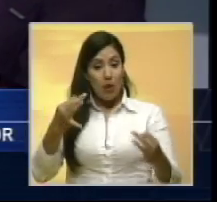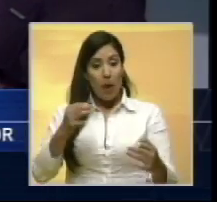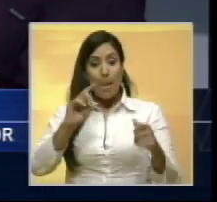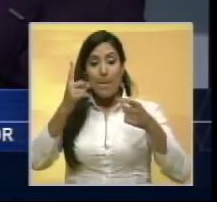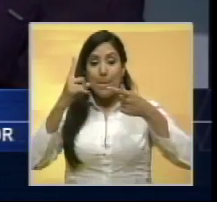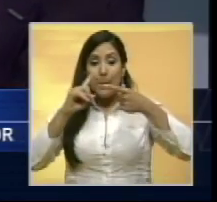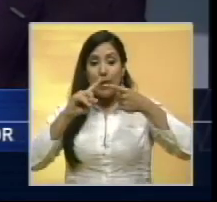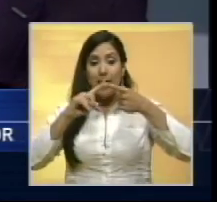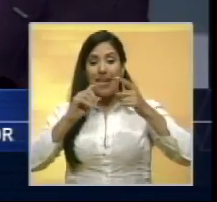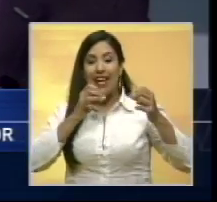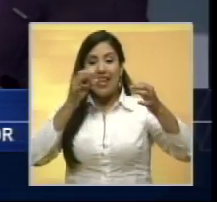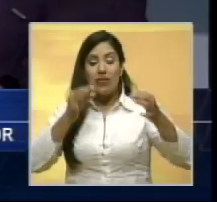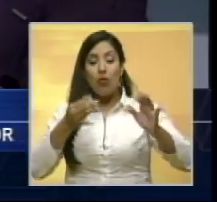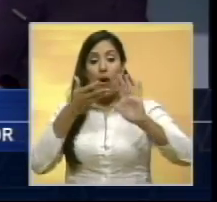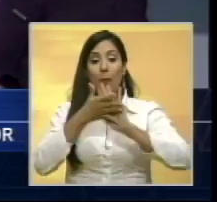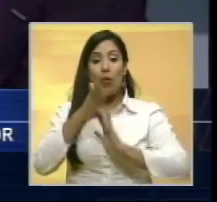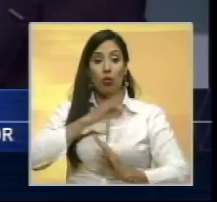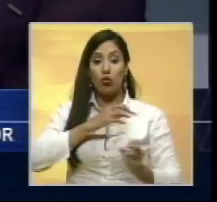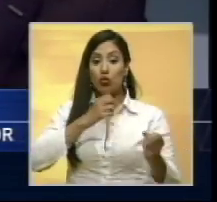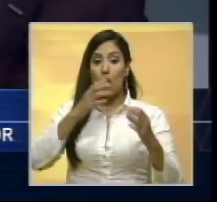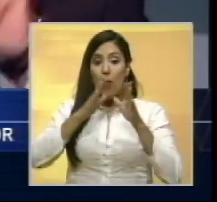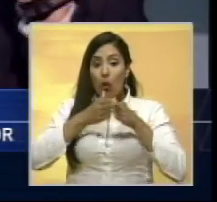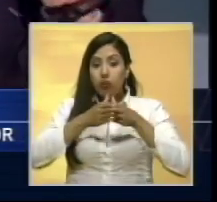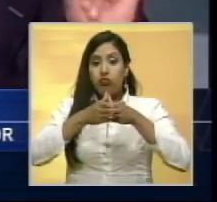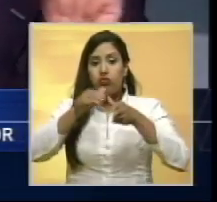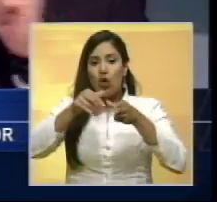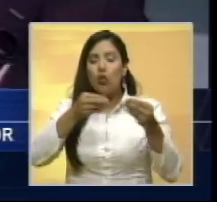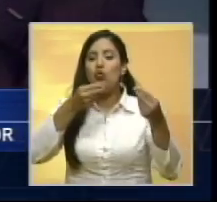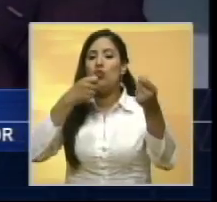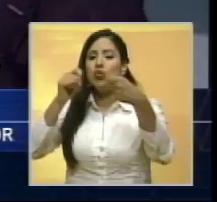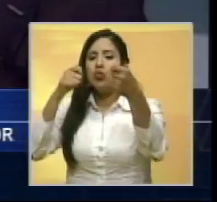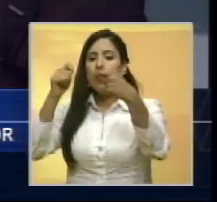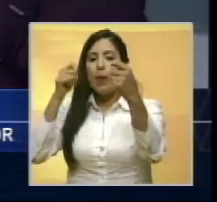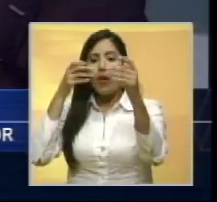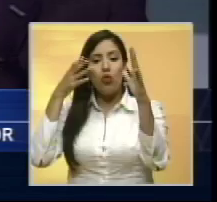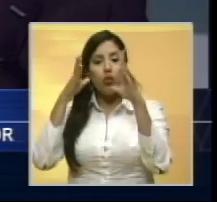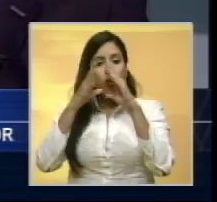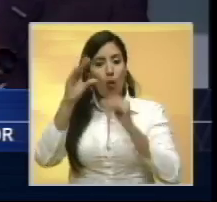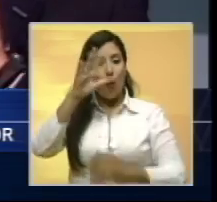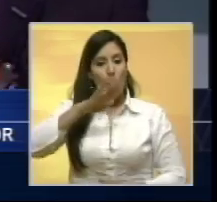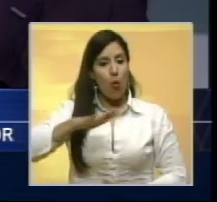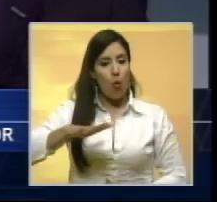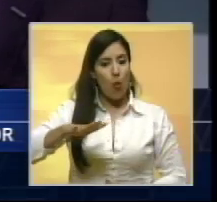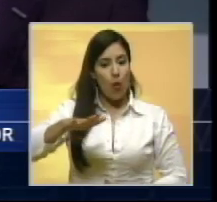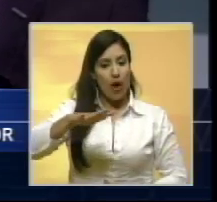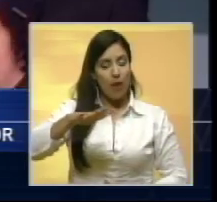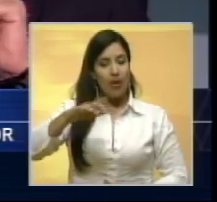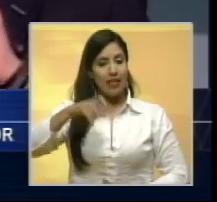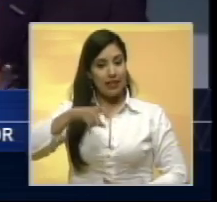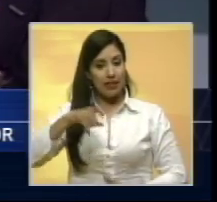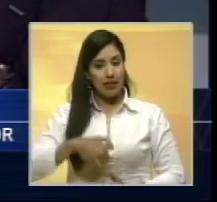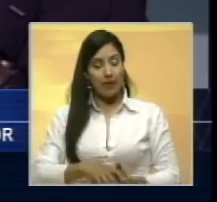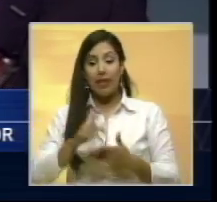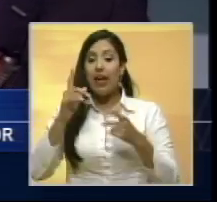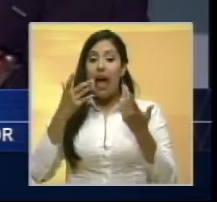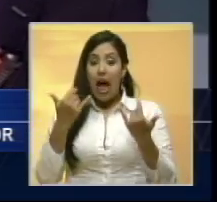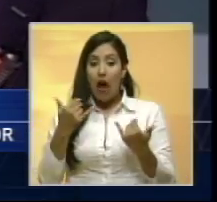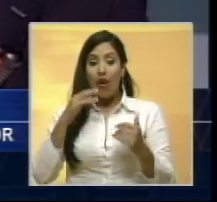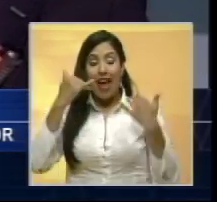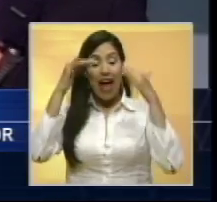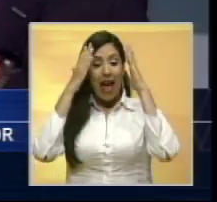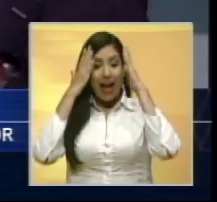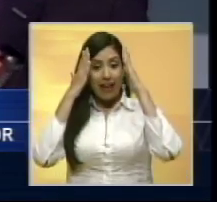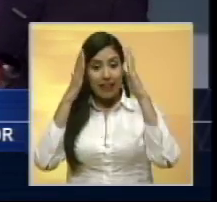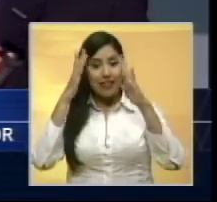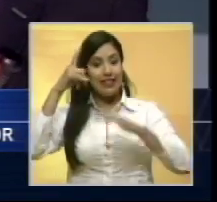primer lugar, garantiza que lo que llegue al puerto realmente se distribuya en la población que lo necesita. Se están